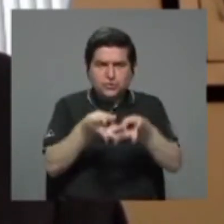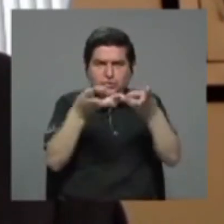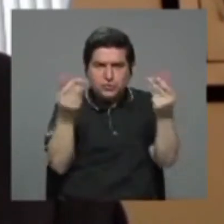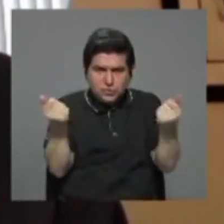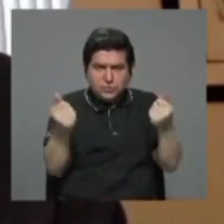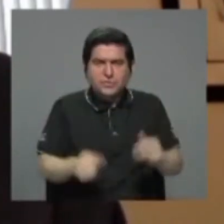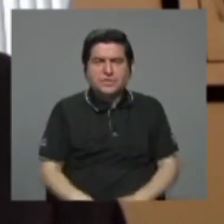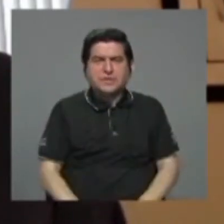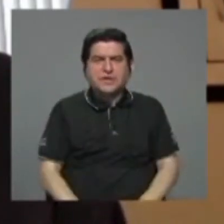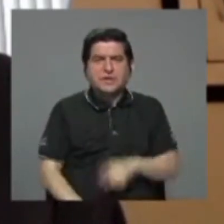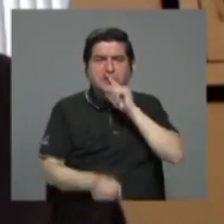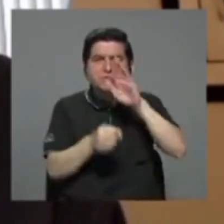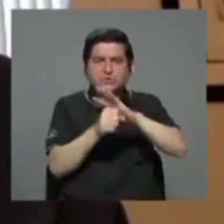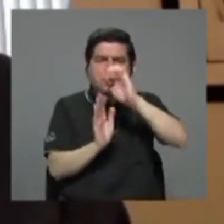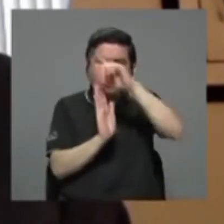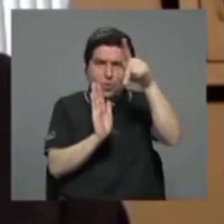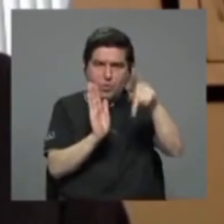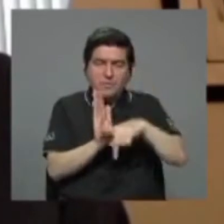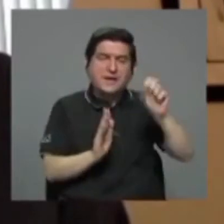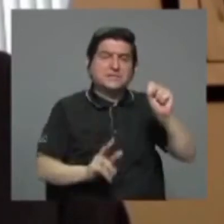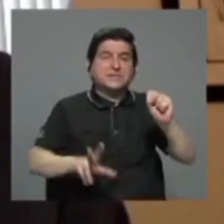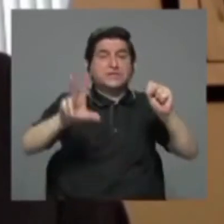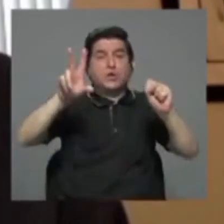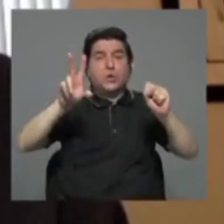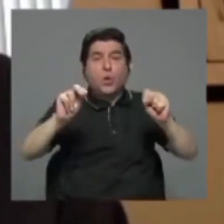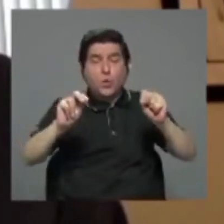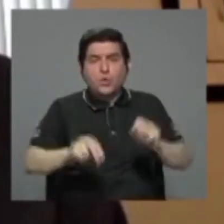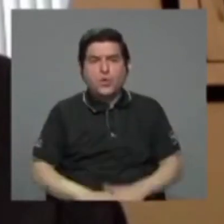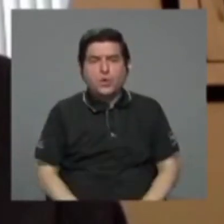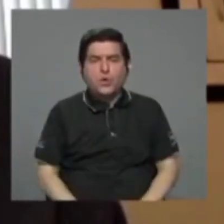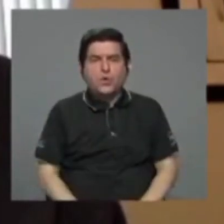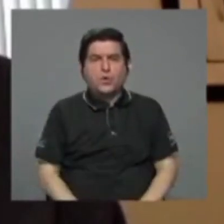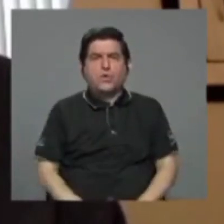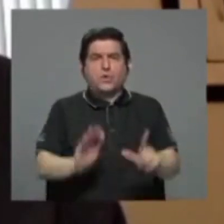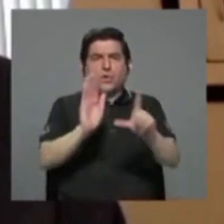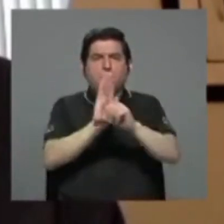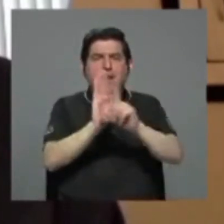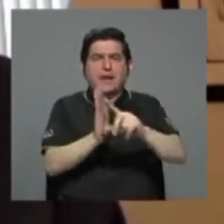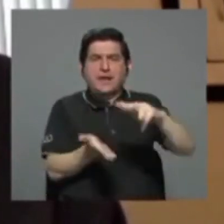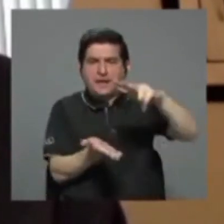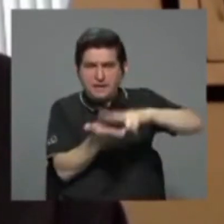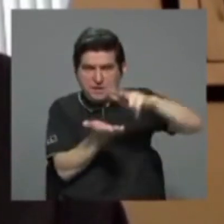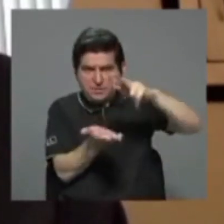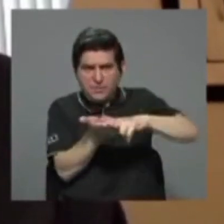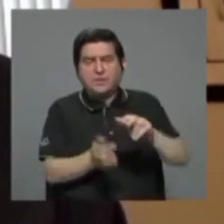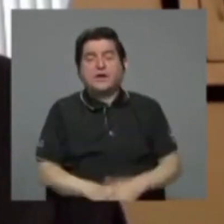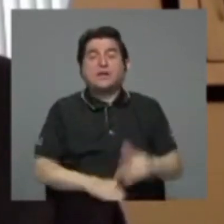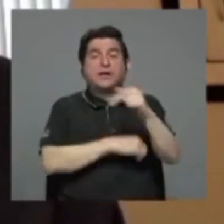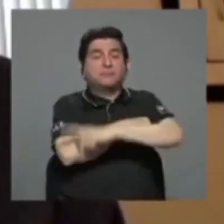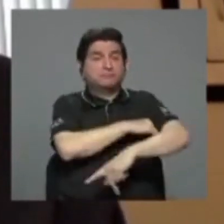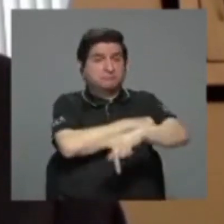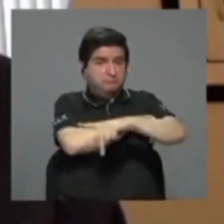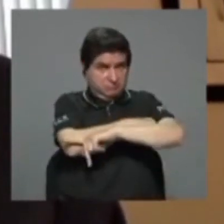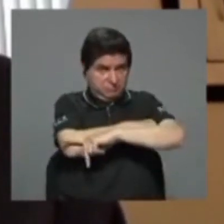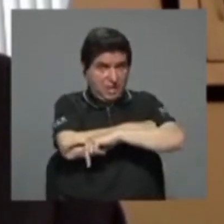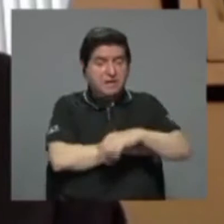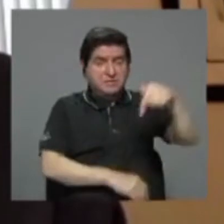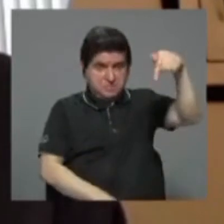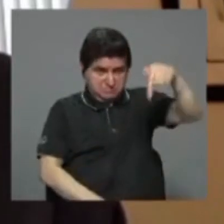la constitucionalidad o no de la legislación aprobada, el país